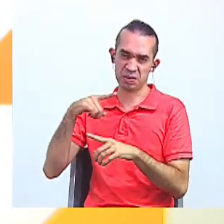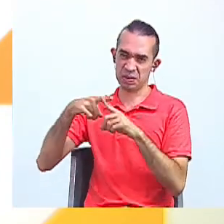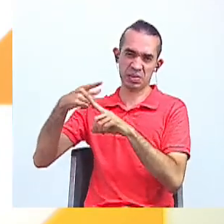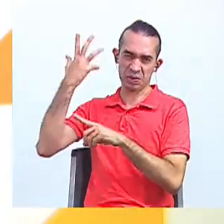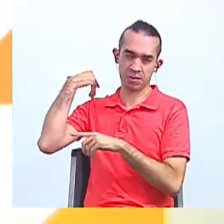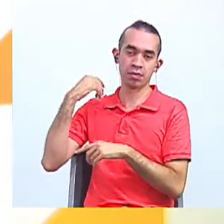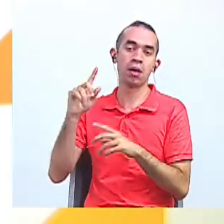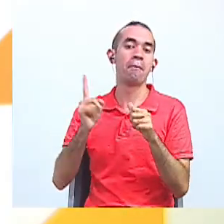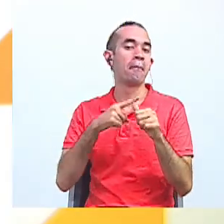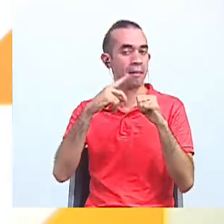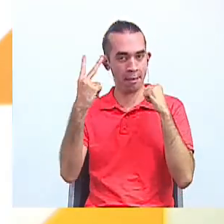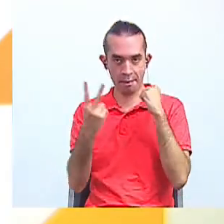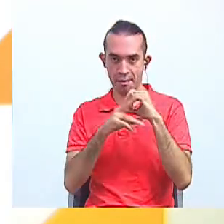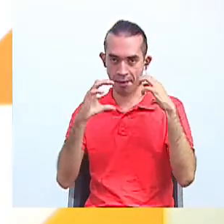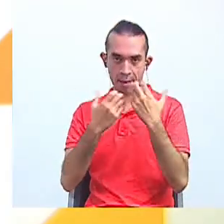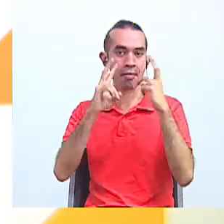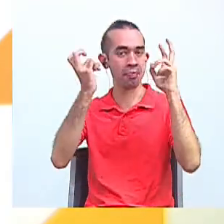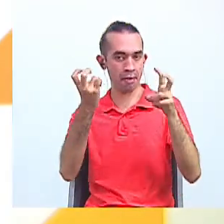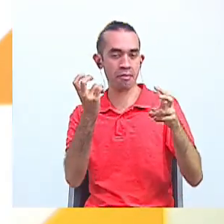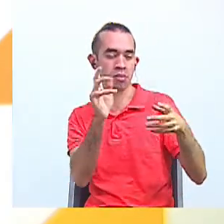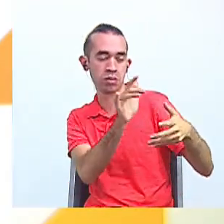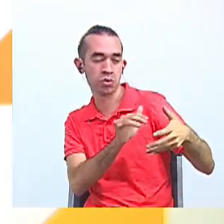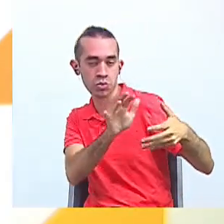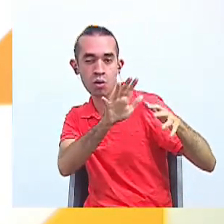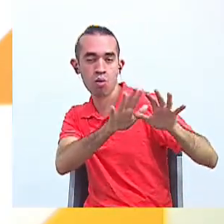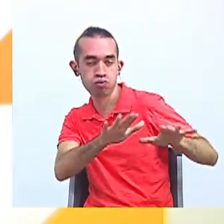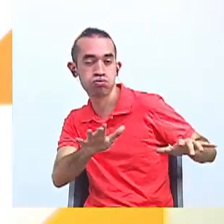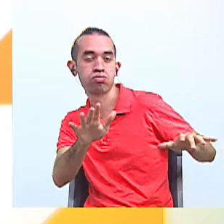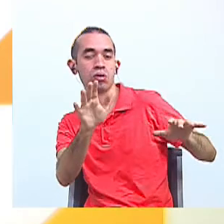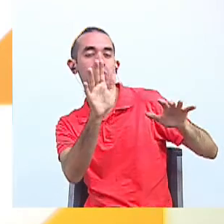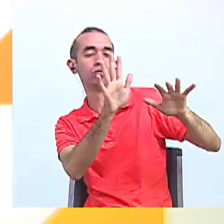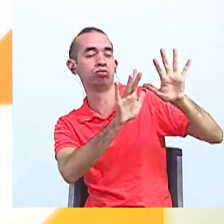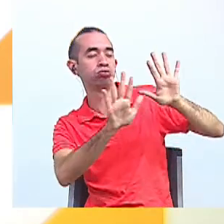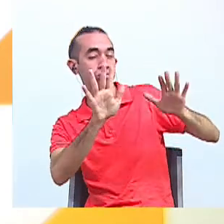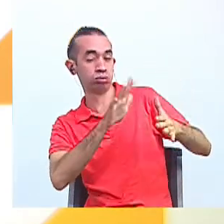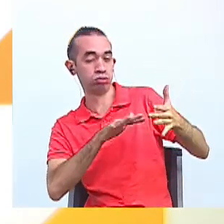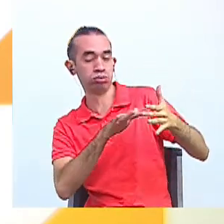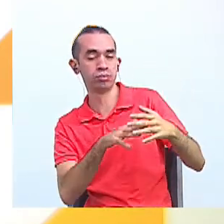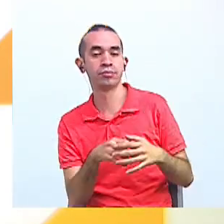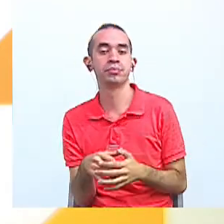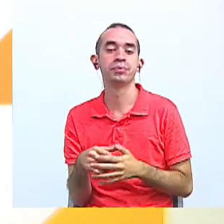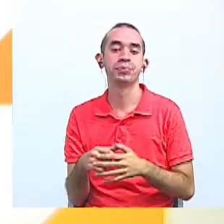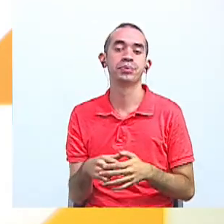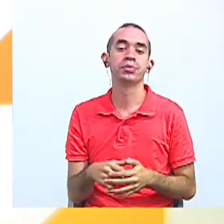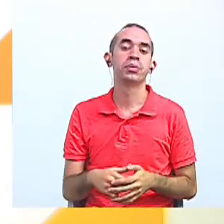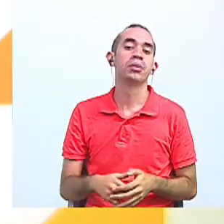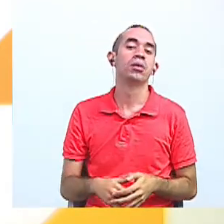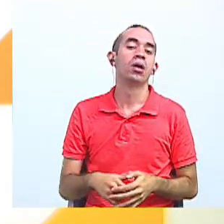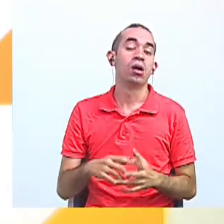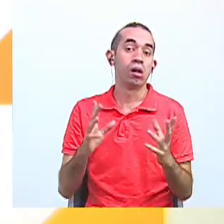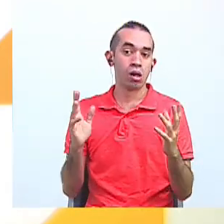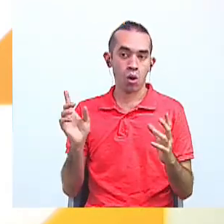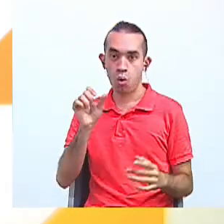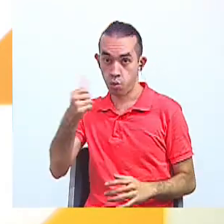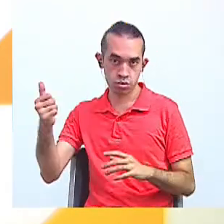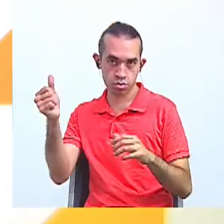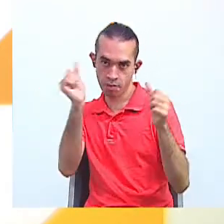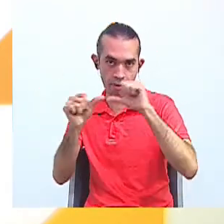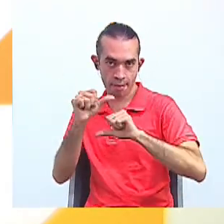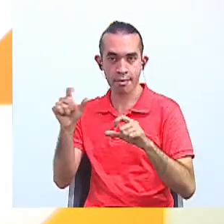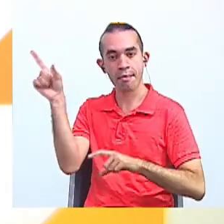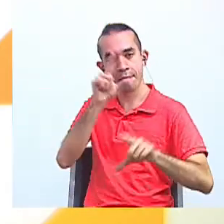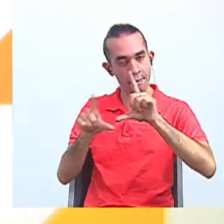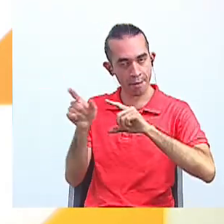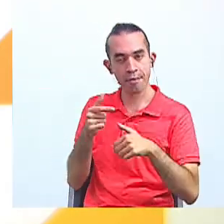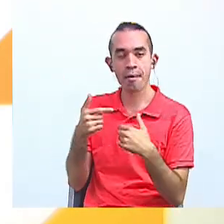para hacer la introducción a la hidrostática. Hoy vamos a comprender más con otro experimento realizado en el